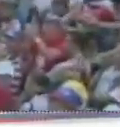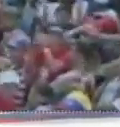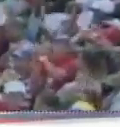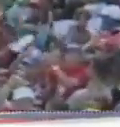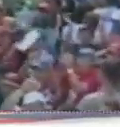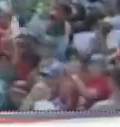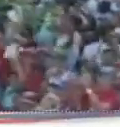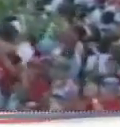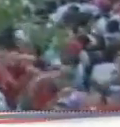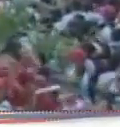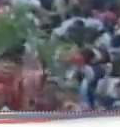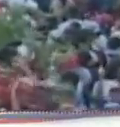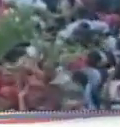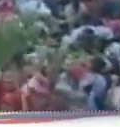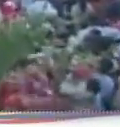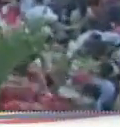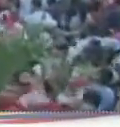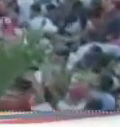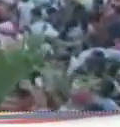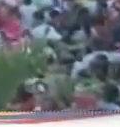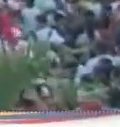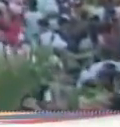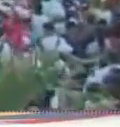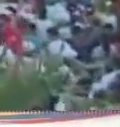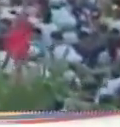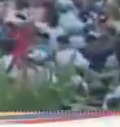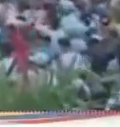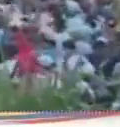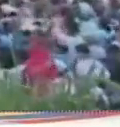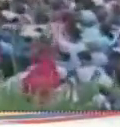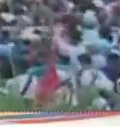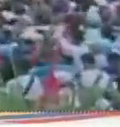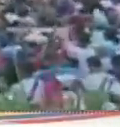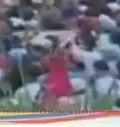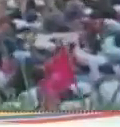ha sido un río desbordado.